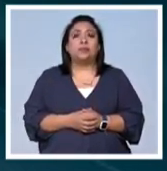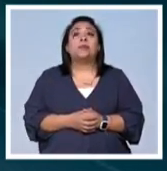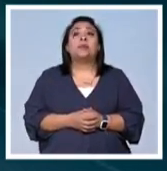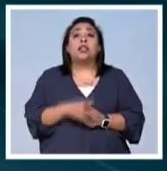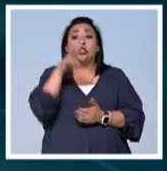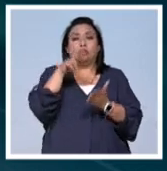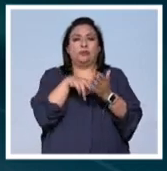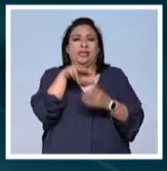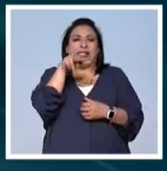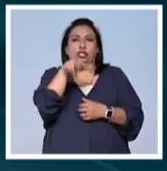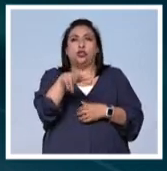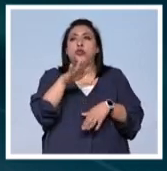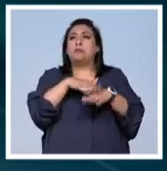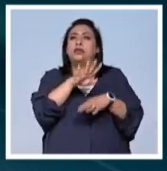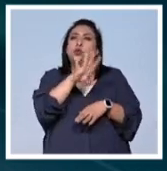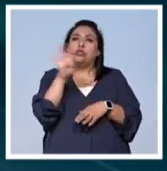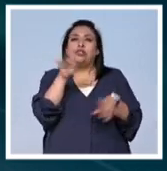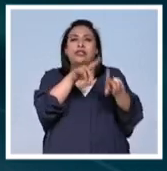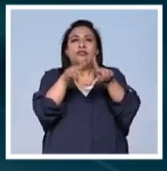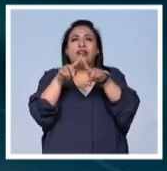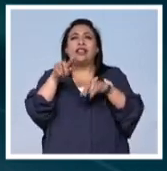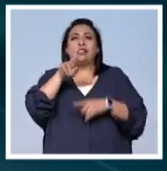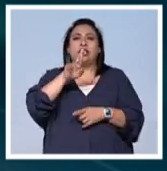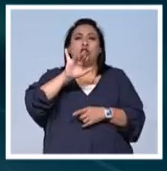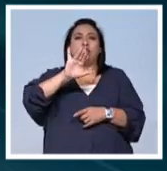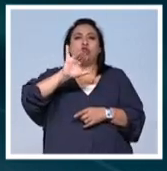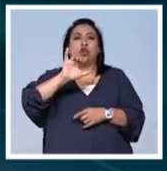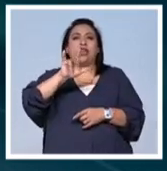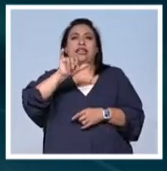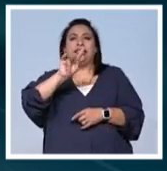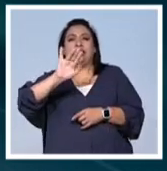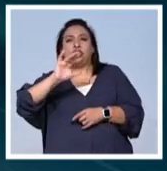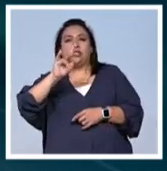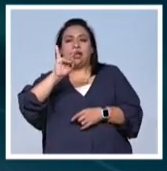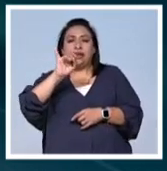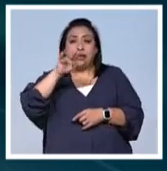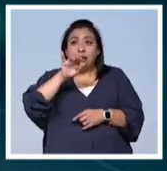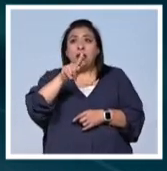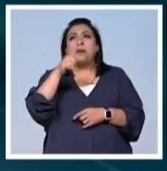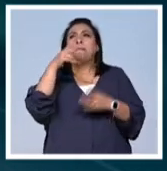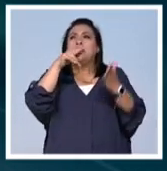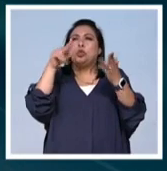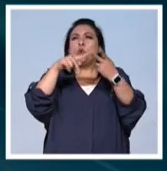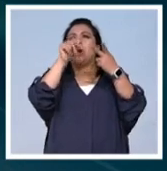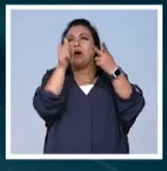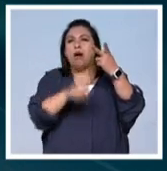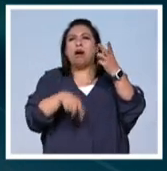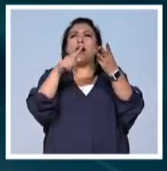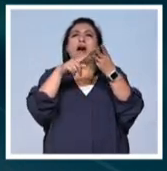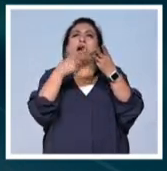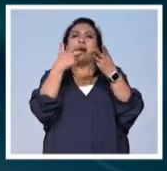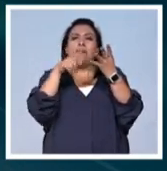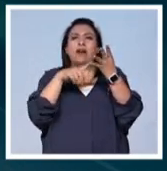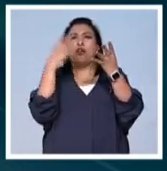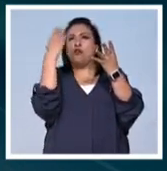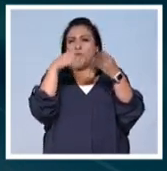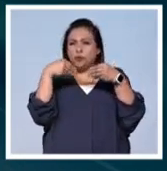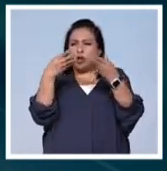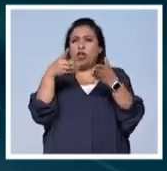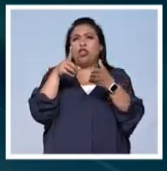en 2018 más de 400 obras de Roy difenstein entre pinturas esculturas dibujos grabados y fotografías fueron